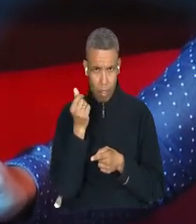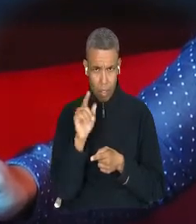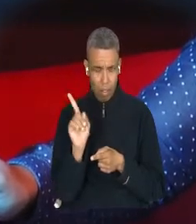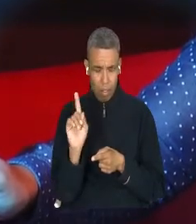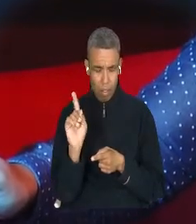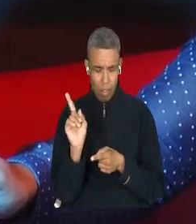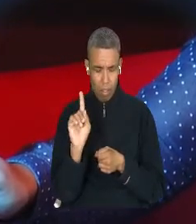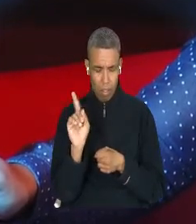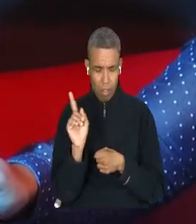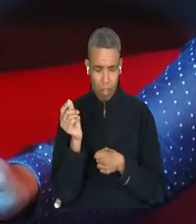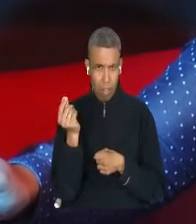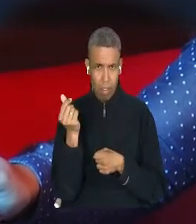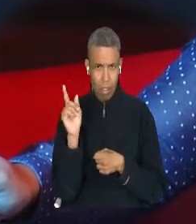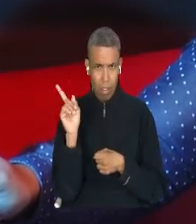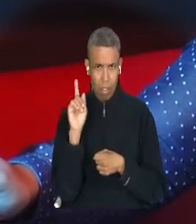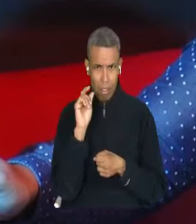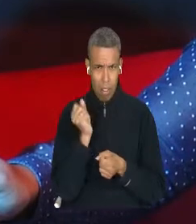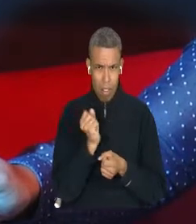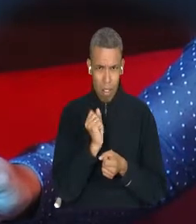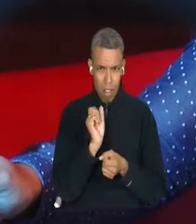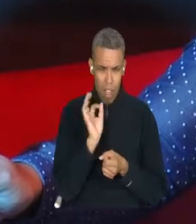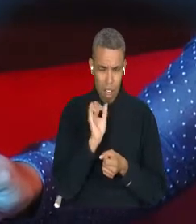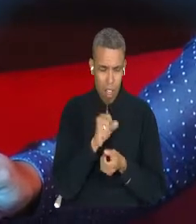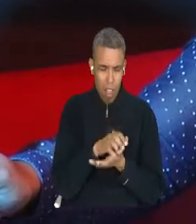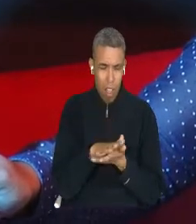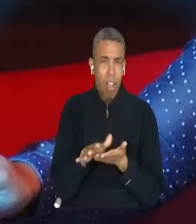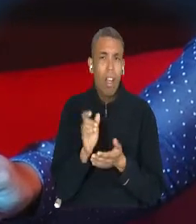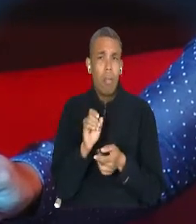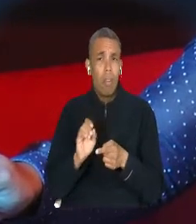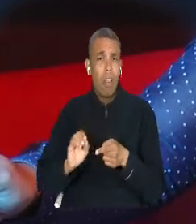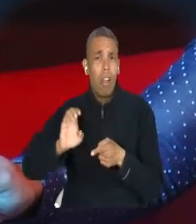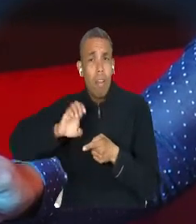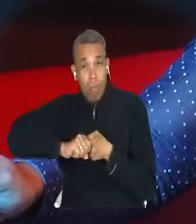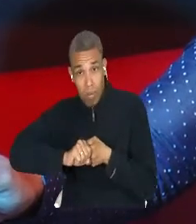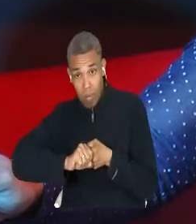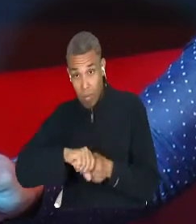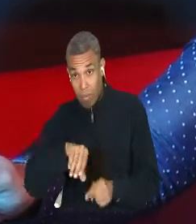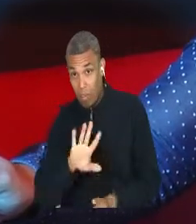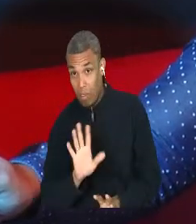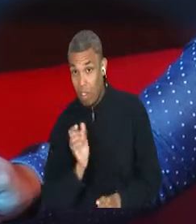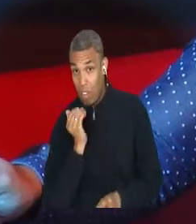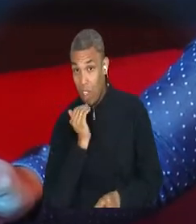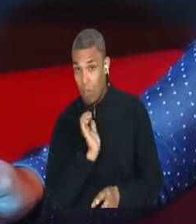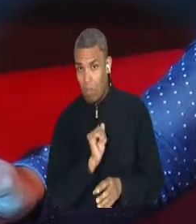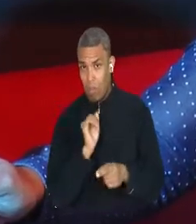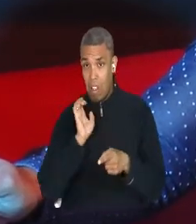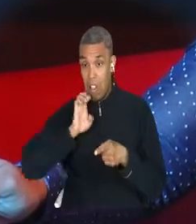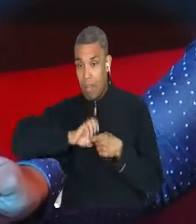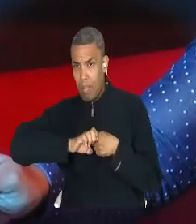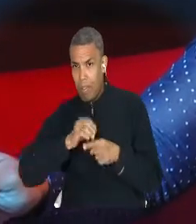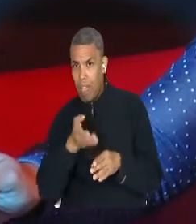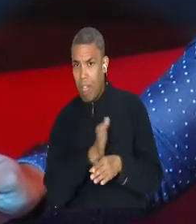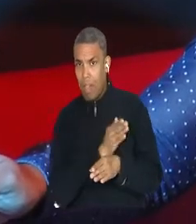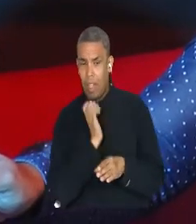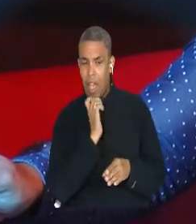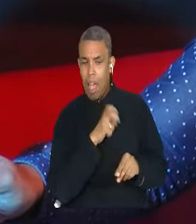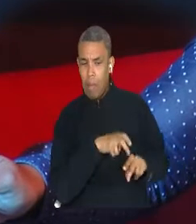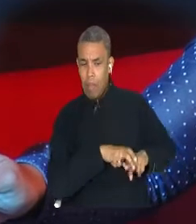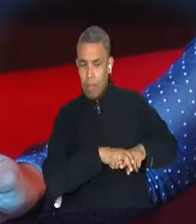asistir a su evento, nosotros no les cobramos la reserva. Y a partir de ahora, de nuestro tercer